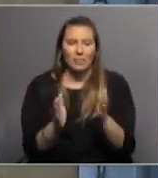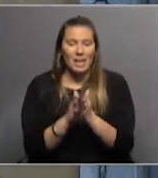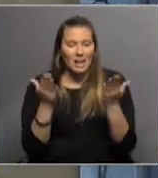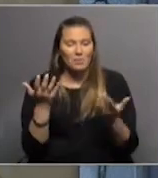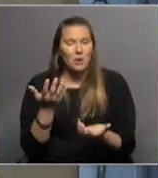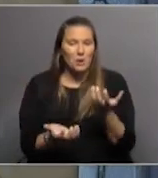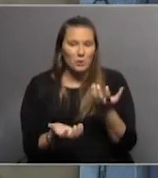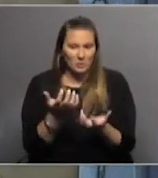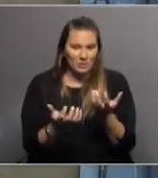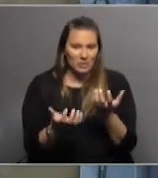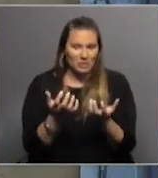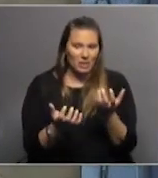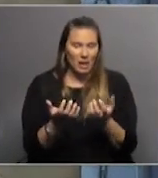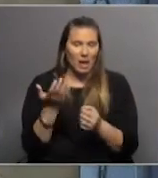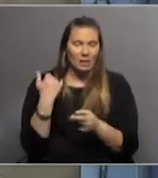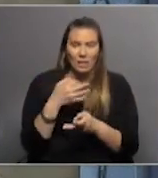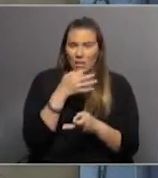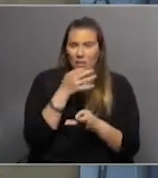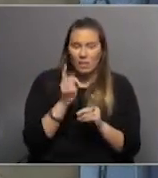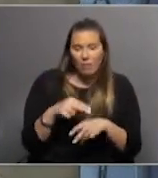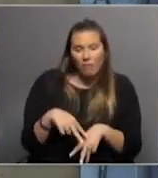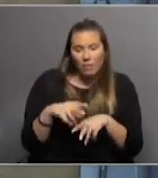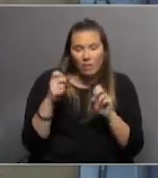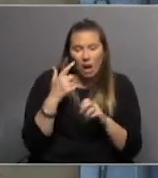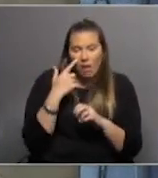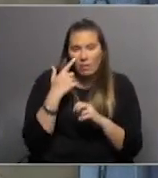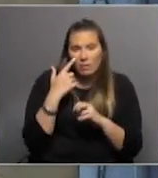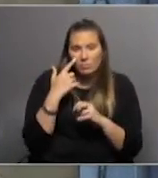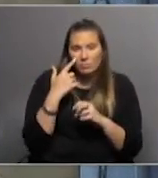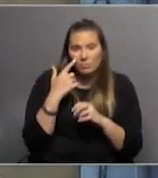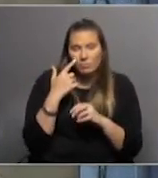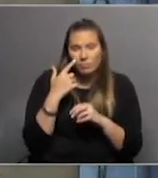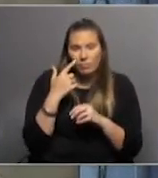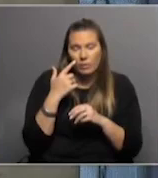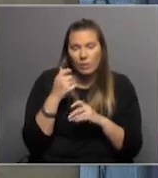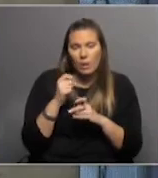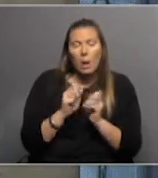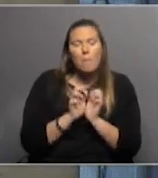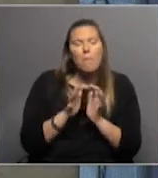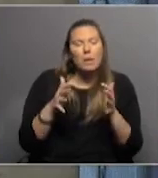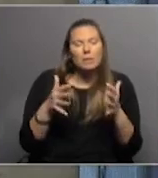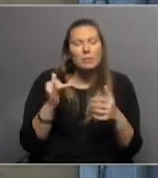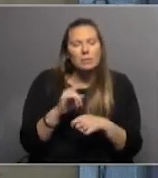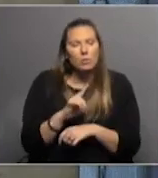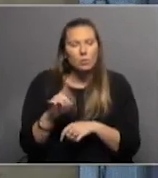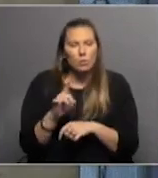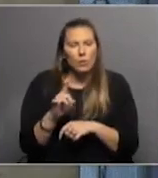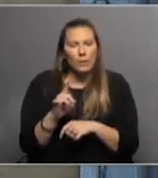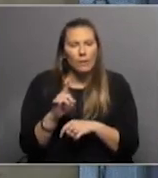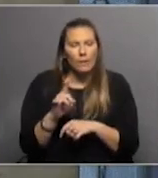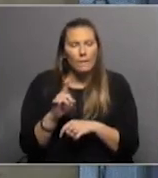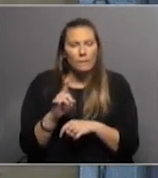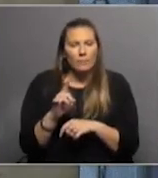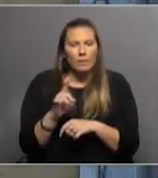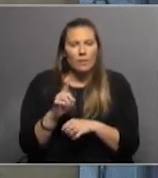cocina, lo que yo te decía que habría que estudiar es si, en definitiva, la pandemia tuvo algo que ver o no. Porque la tarea